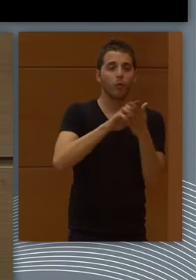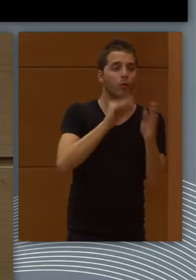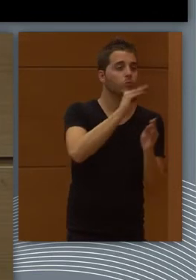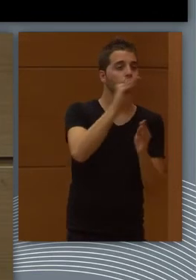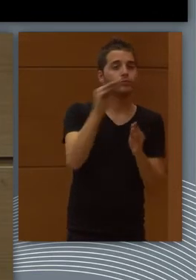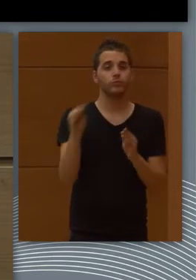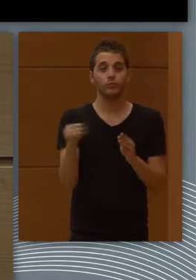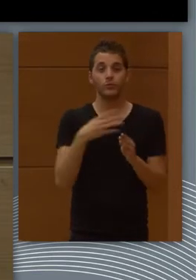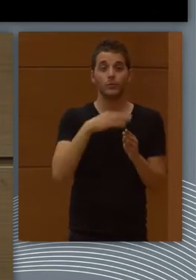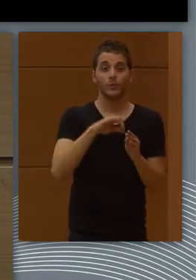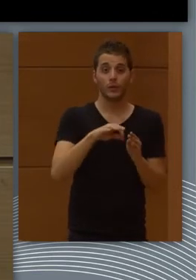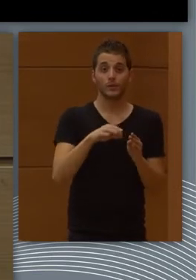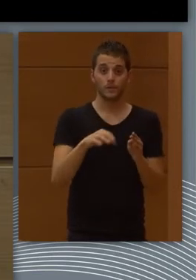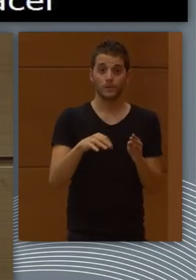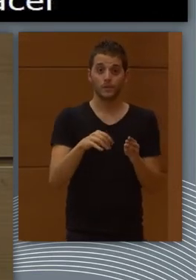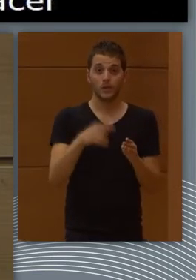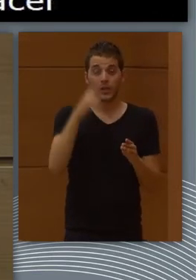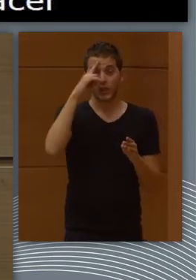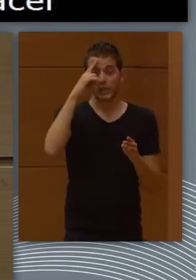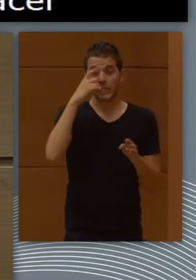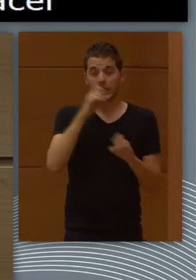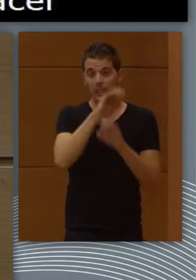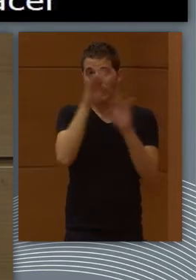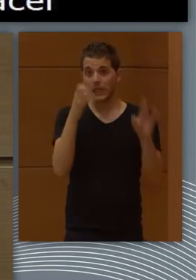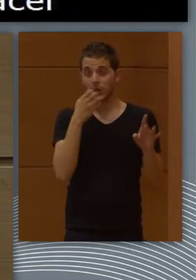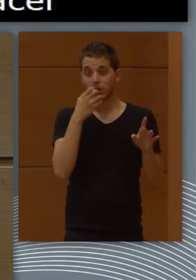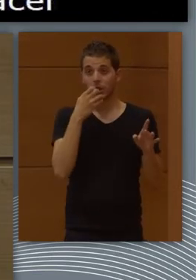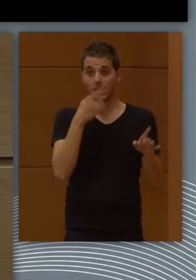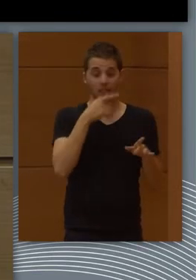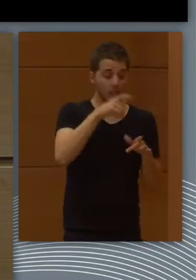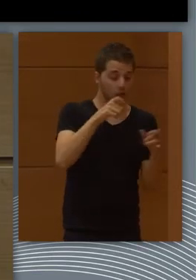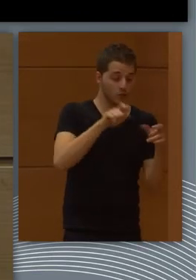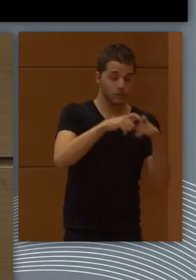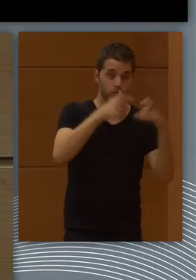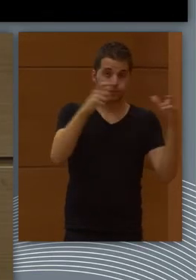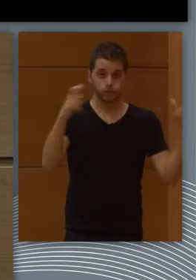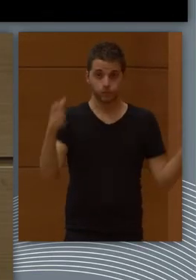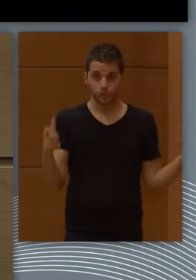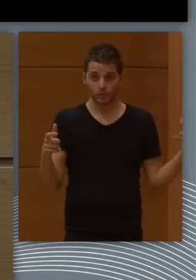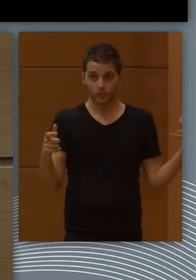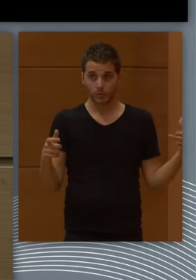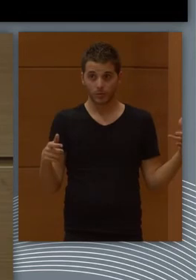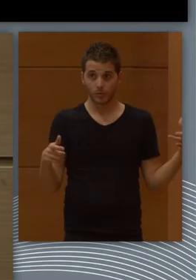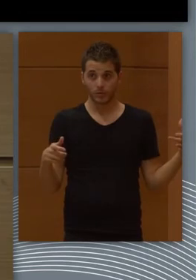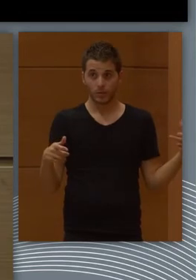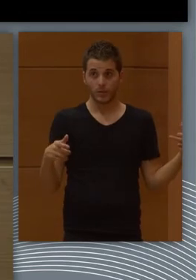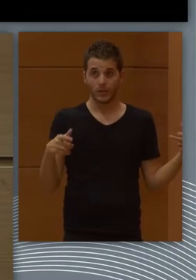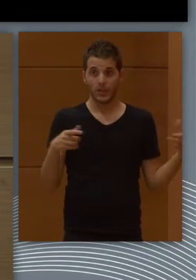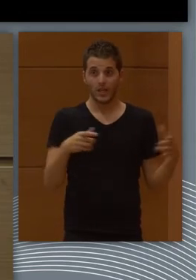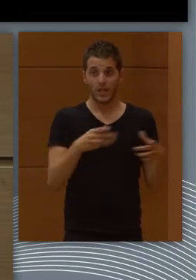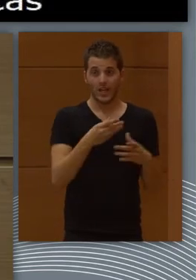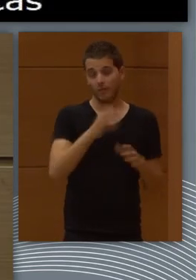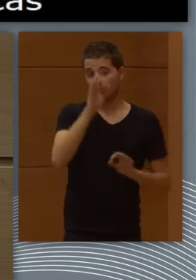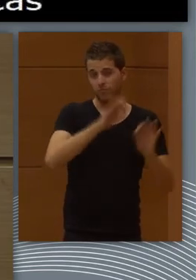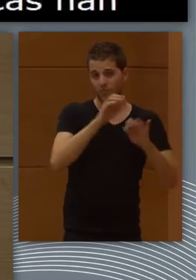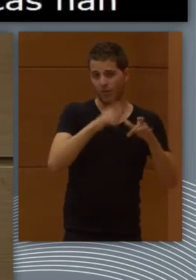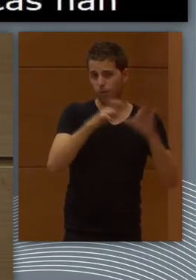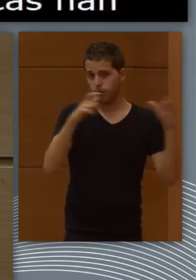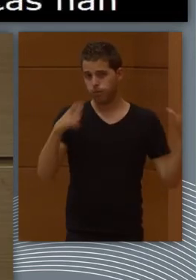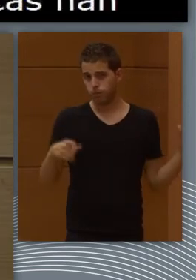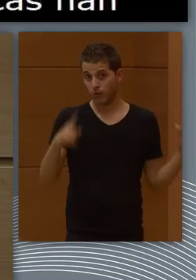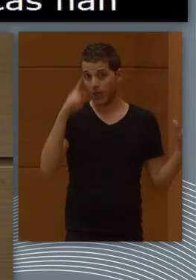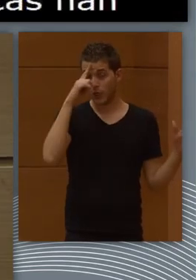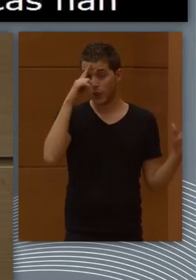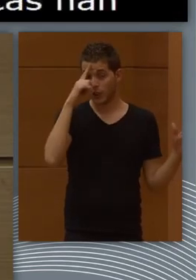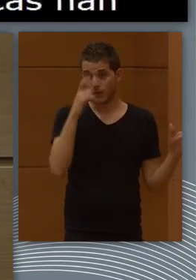identificado si esas aplicaciones específicas de accesibilidad han incrementado en mucho porcentaje